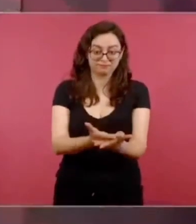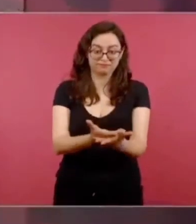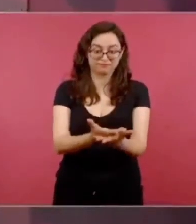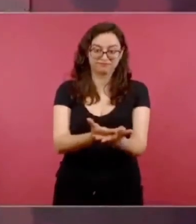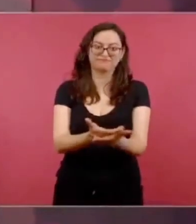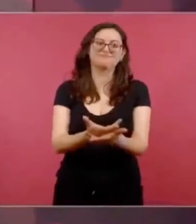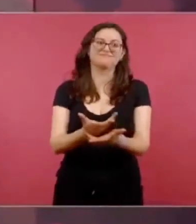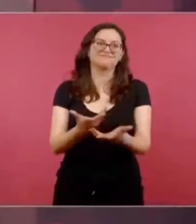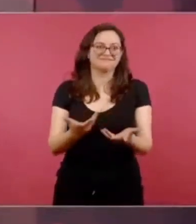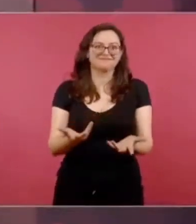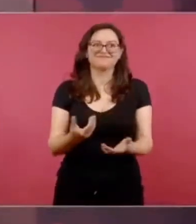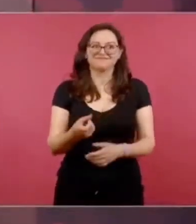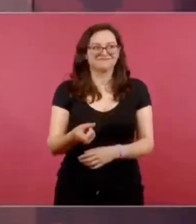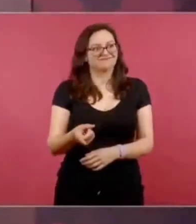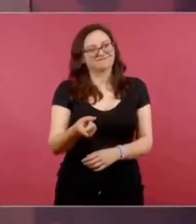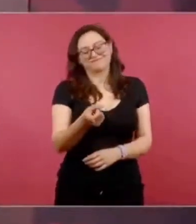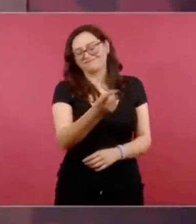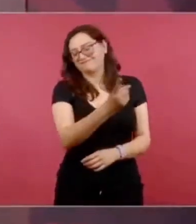Hay